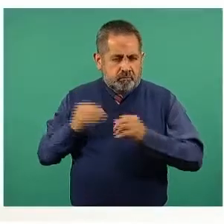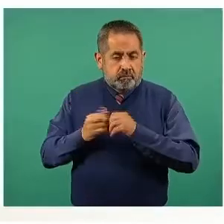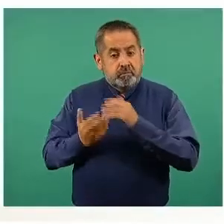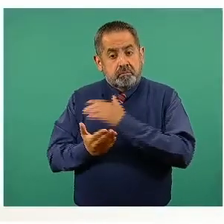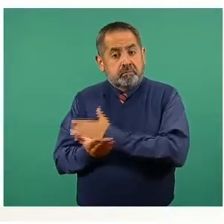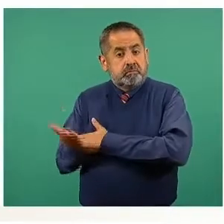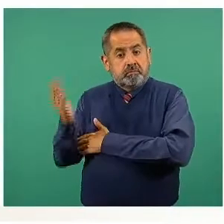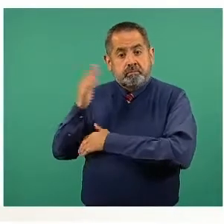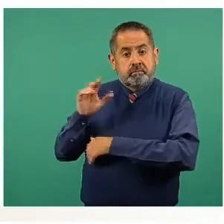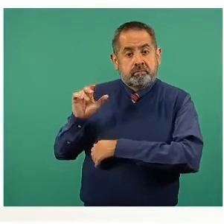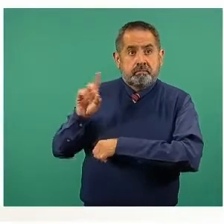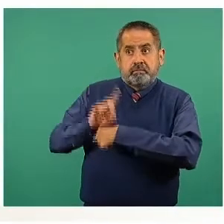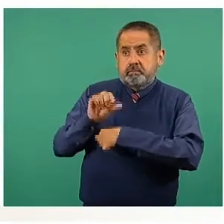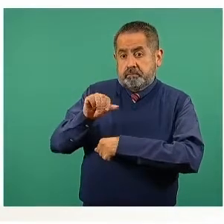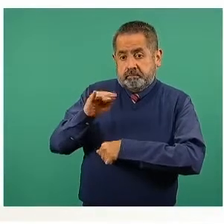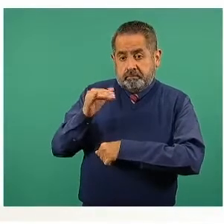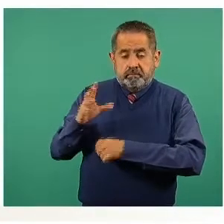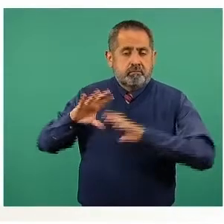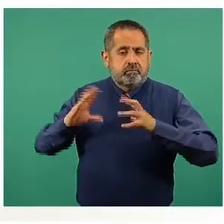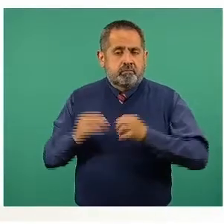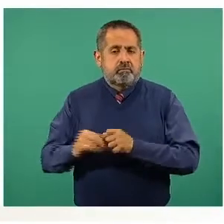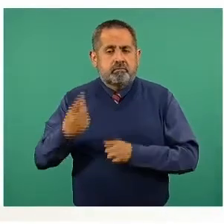día 16 de mayo, tuvimos